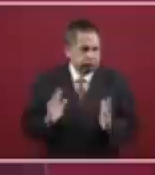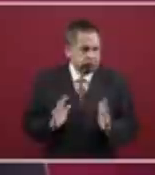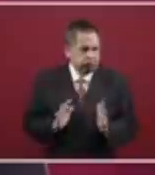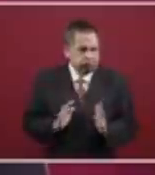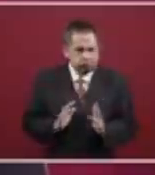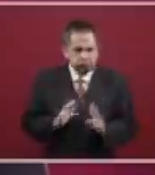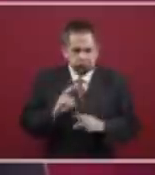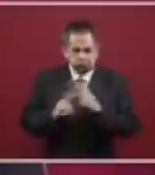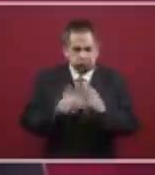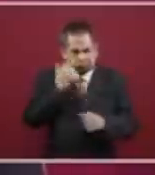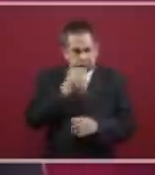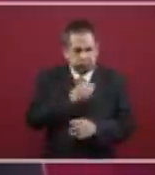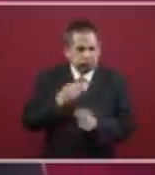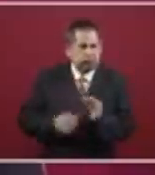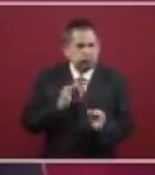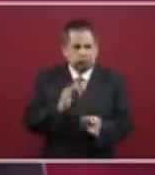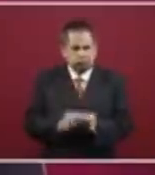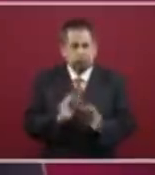y que quiero cumplir.